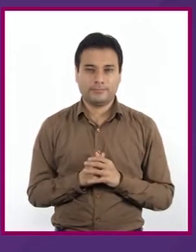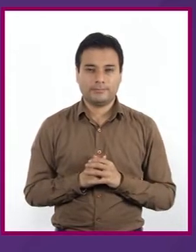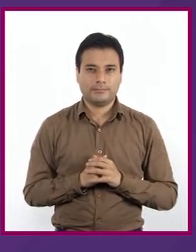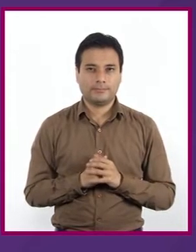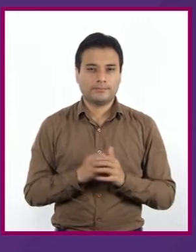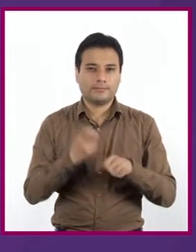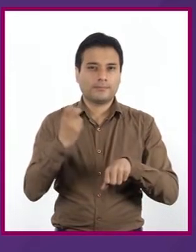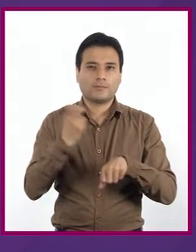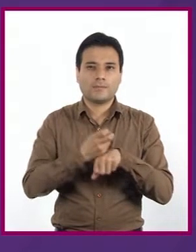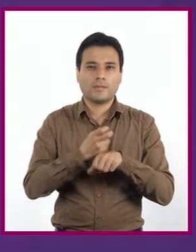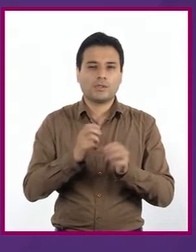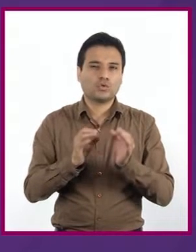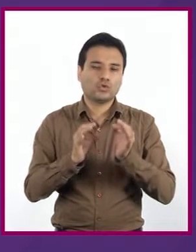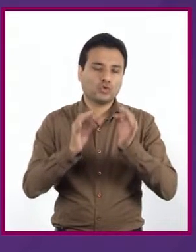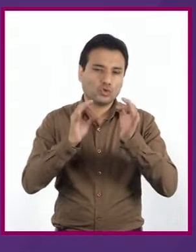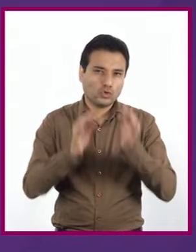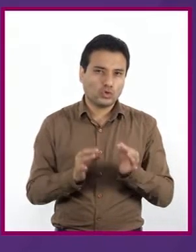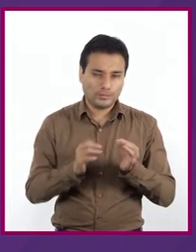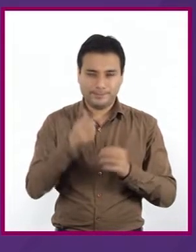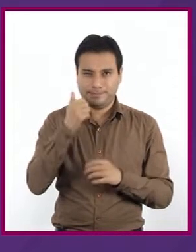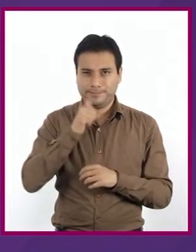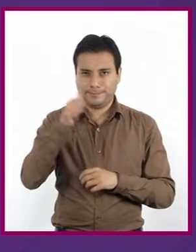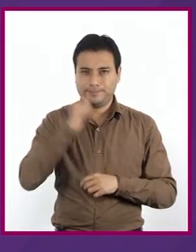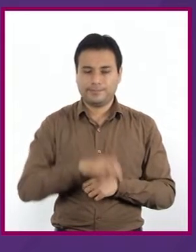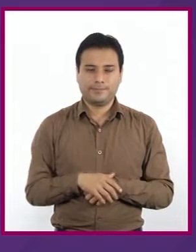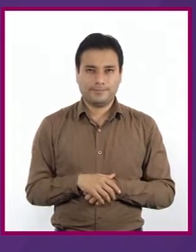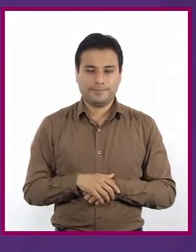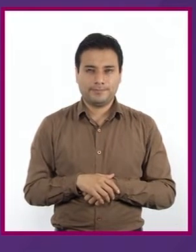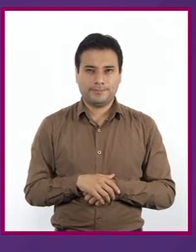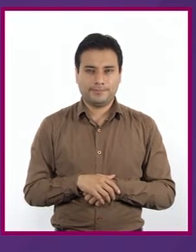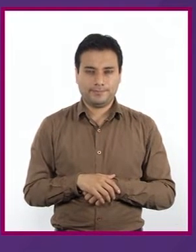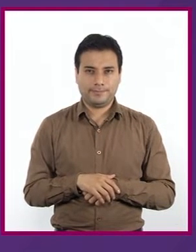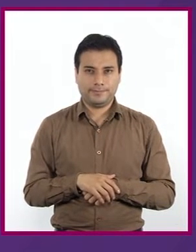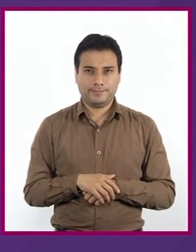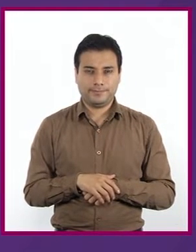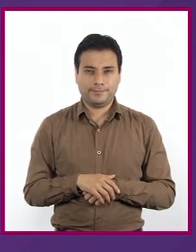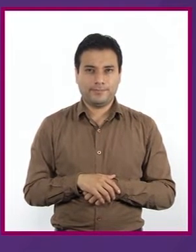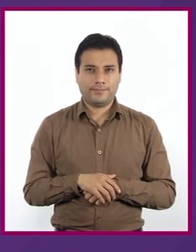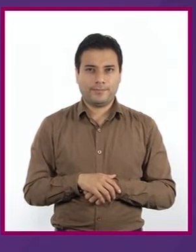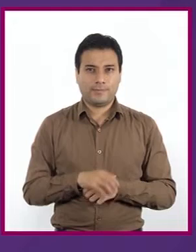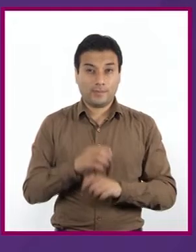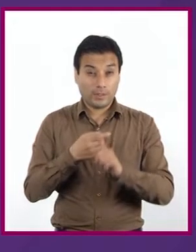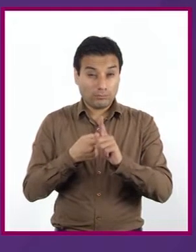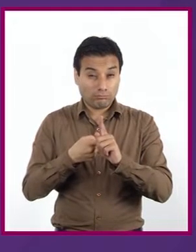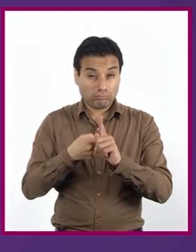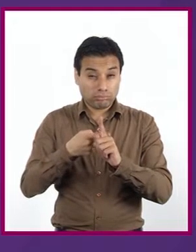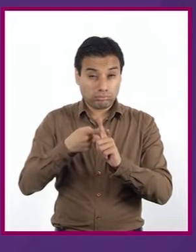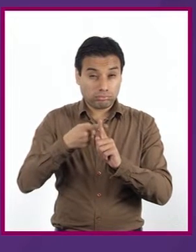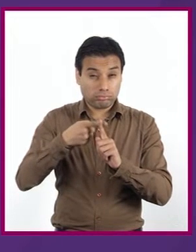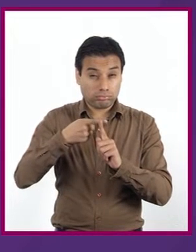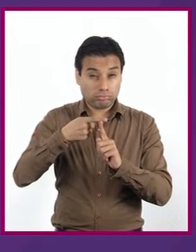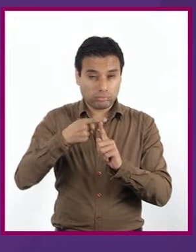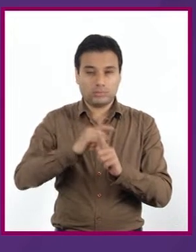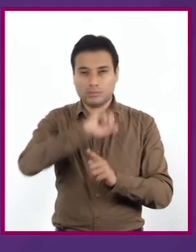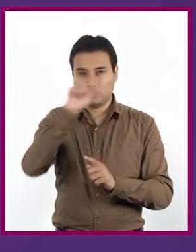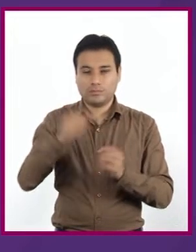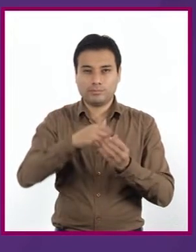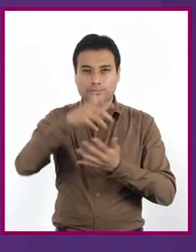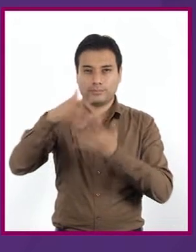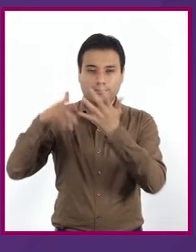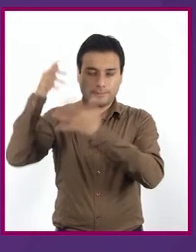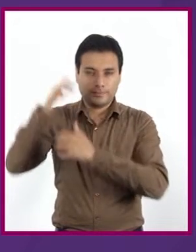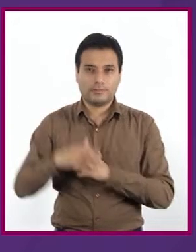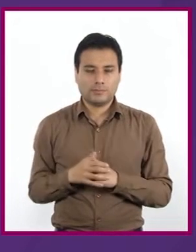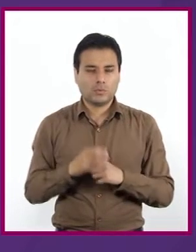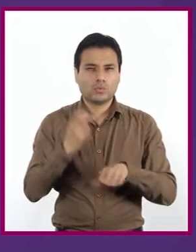sólidos a temperatura ambiente, tienen altas temperaturas de fusión y de ebullición. Son duros